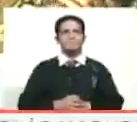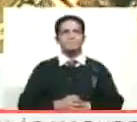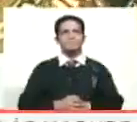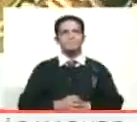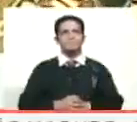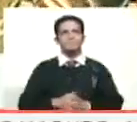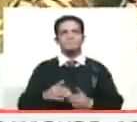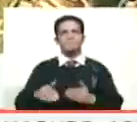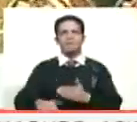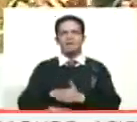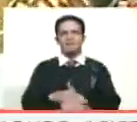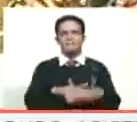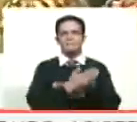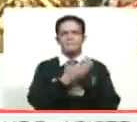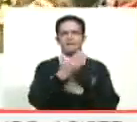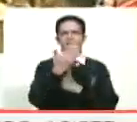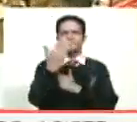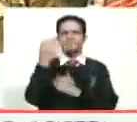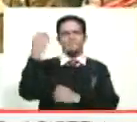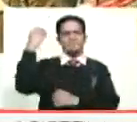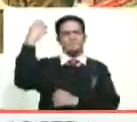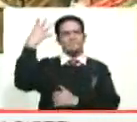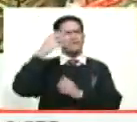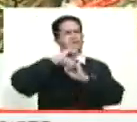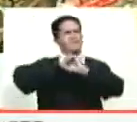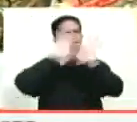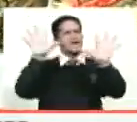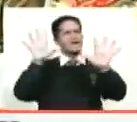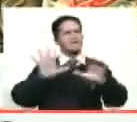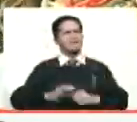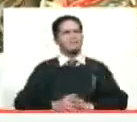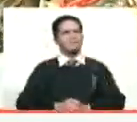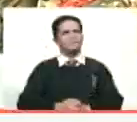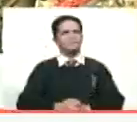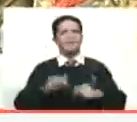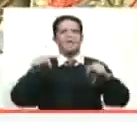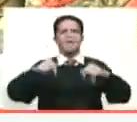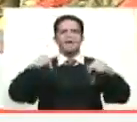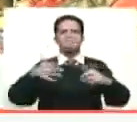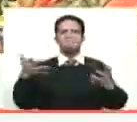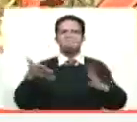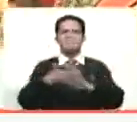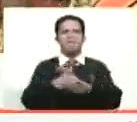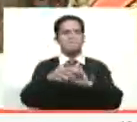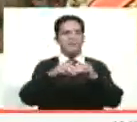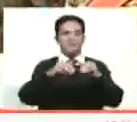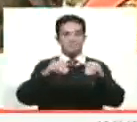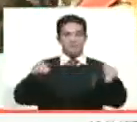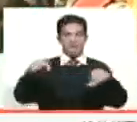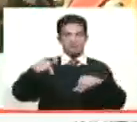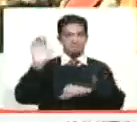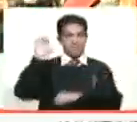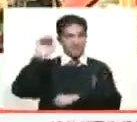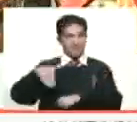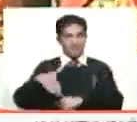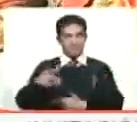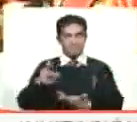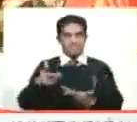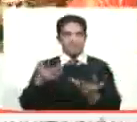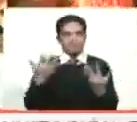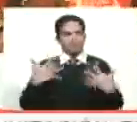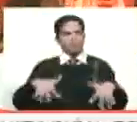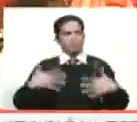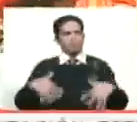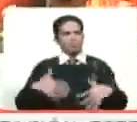Amanecer luminoso en esta tierra que ha visto tanta historia, en